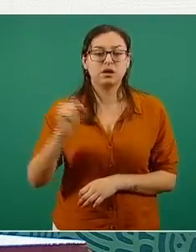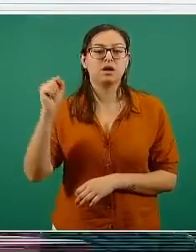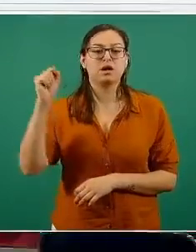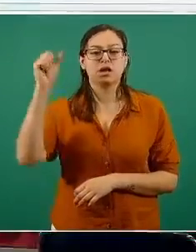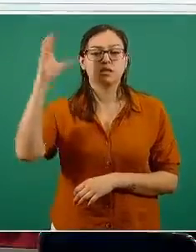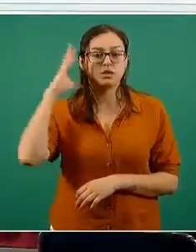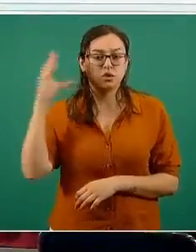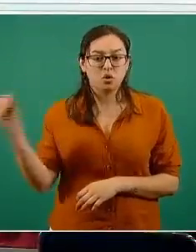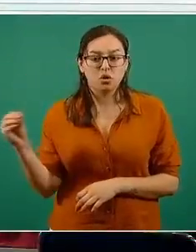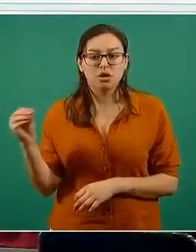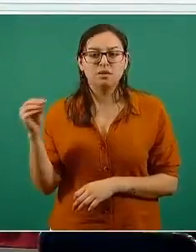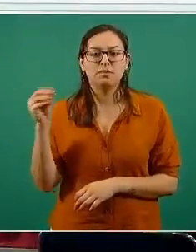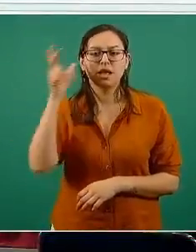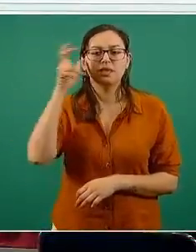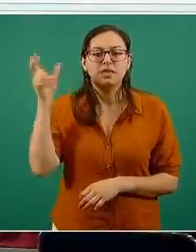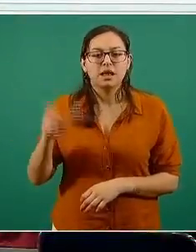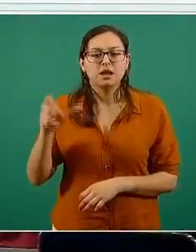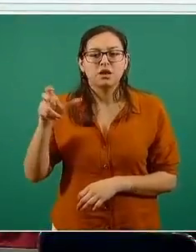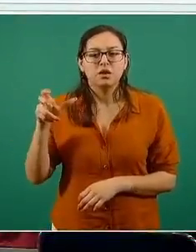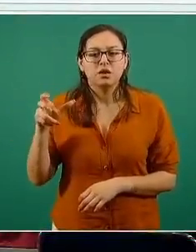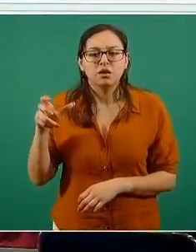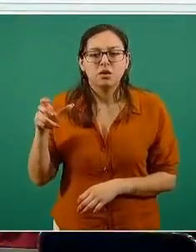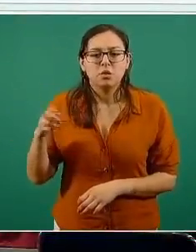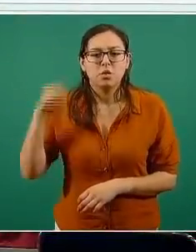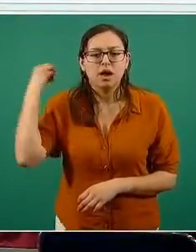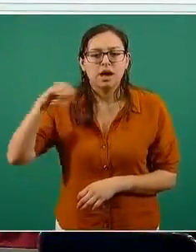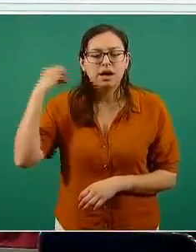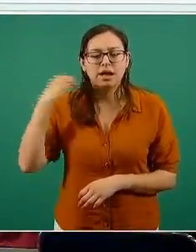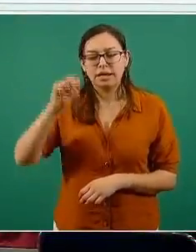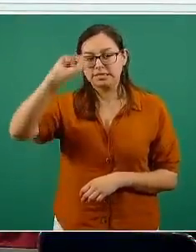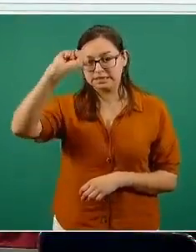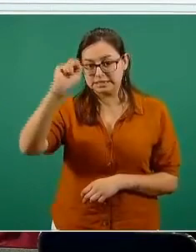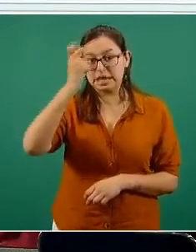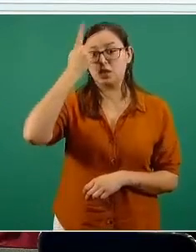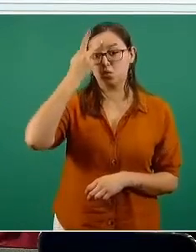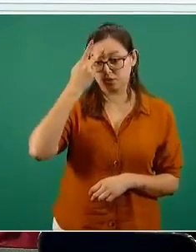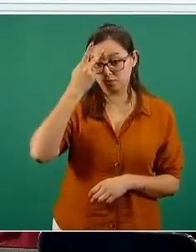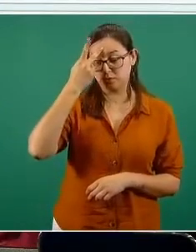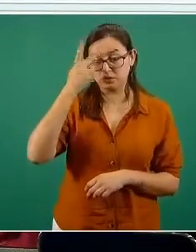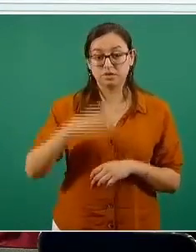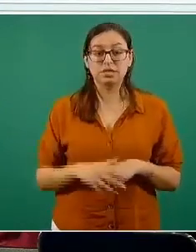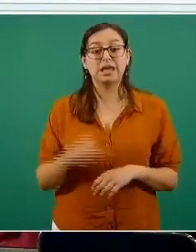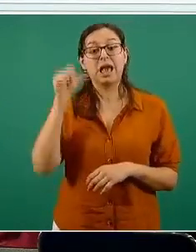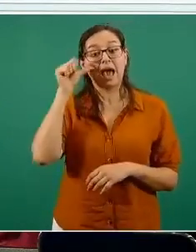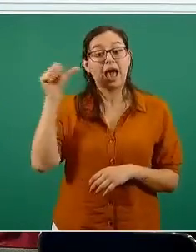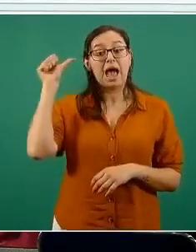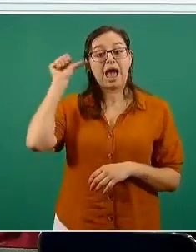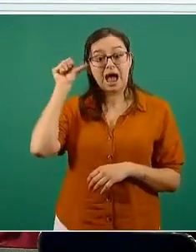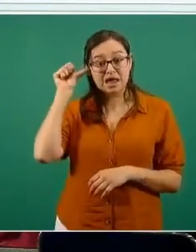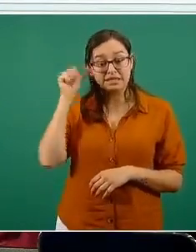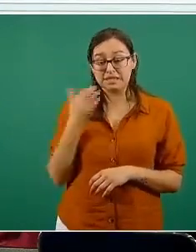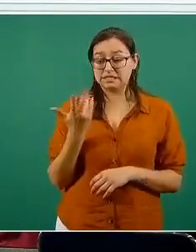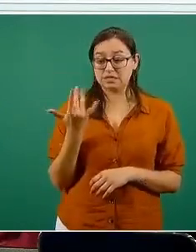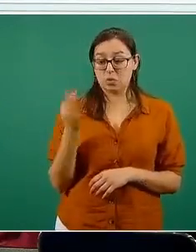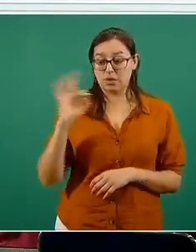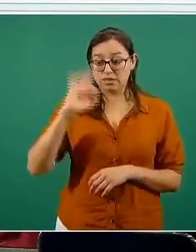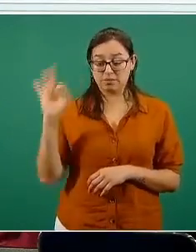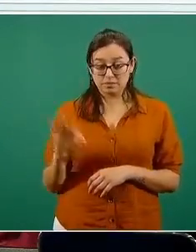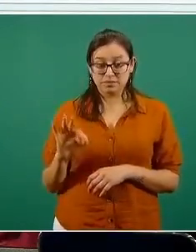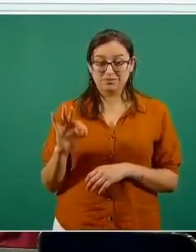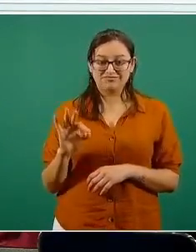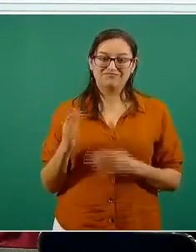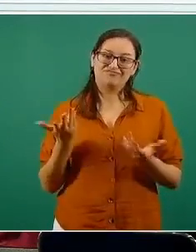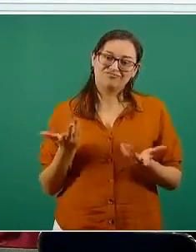Potosí. San Luis Potosí el día de ayer se encontraba en este grupo y subió a este grupo porque llegó justo al umbral del